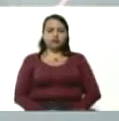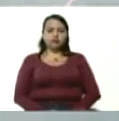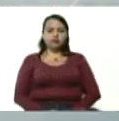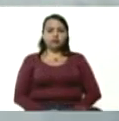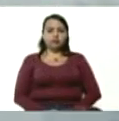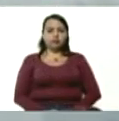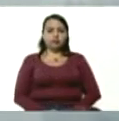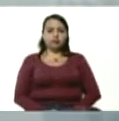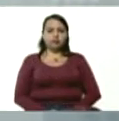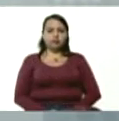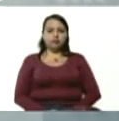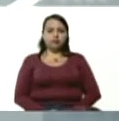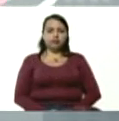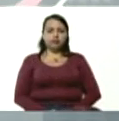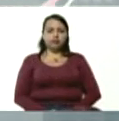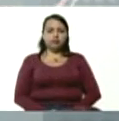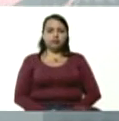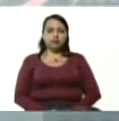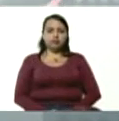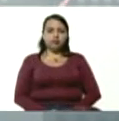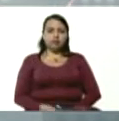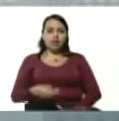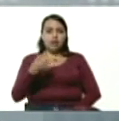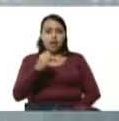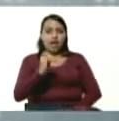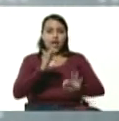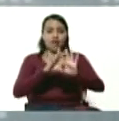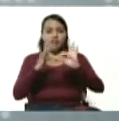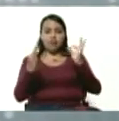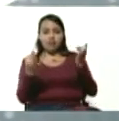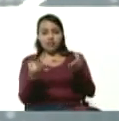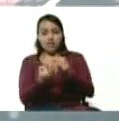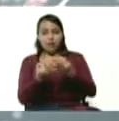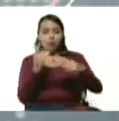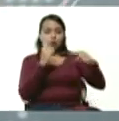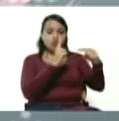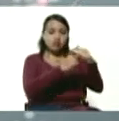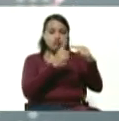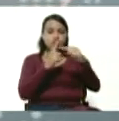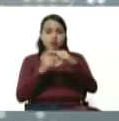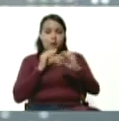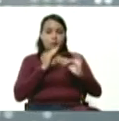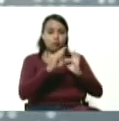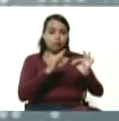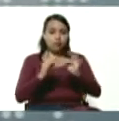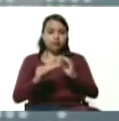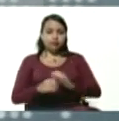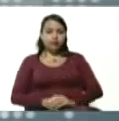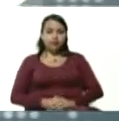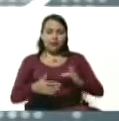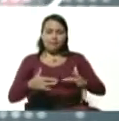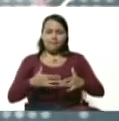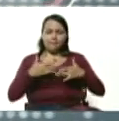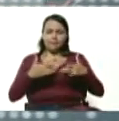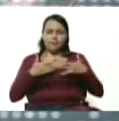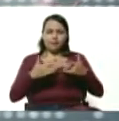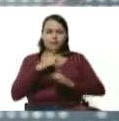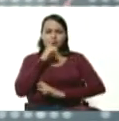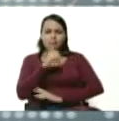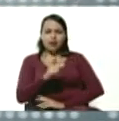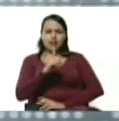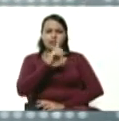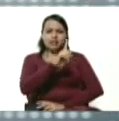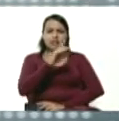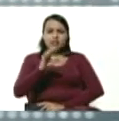Formaba parte de un grupo familiar con varios casos positivos y hizo síntomas el 13 de junio, presentó fiebre,